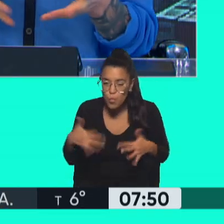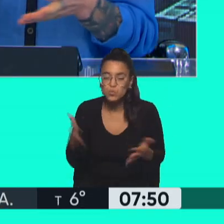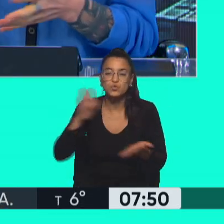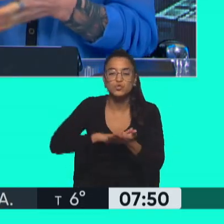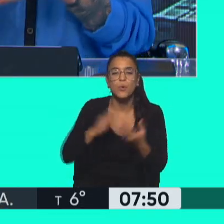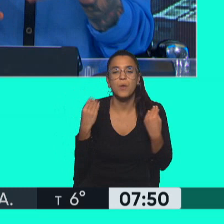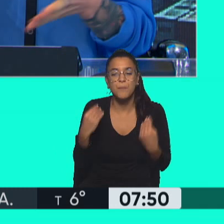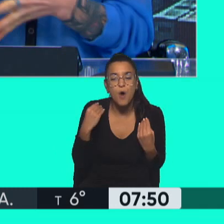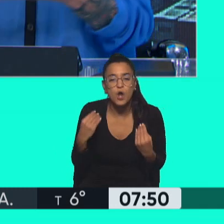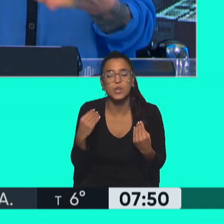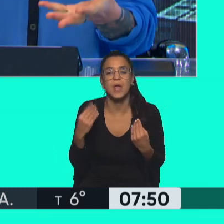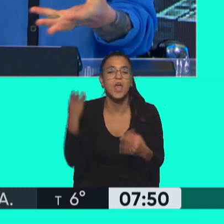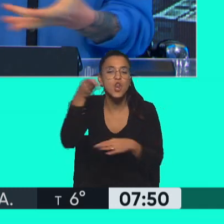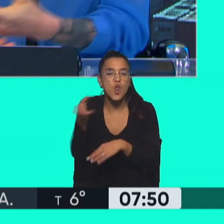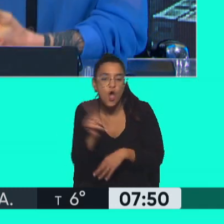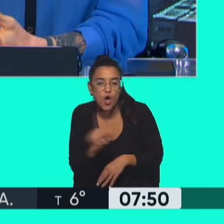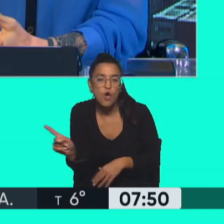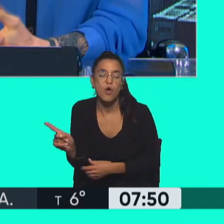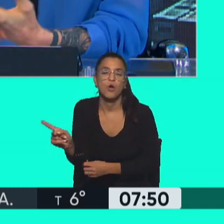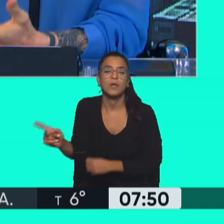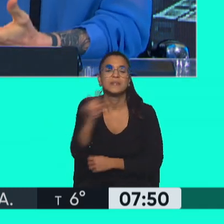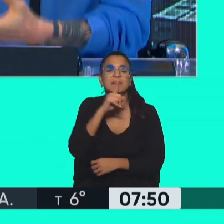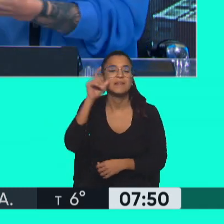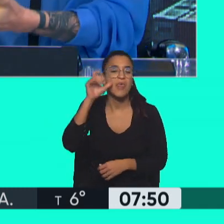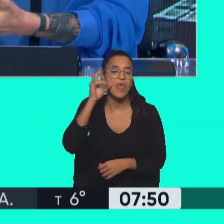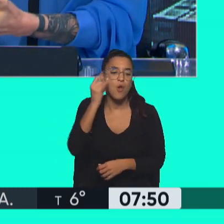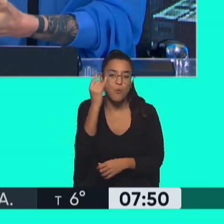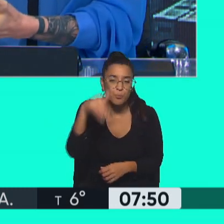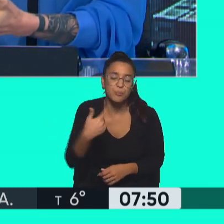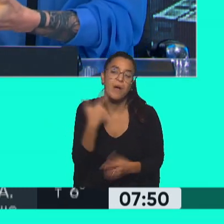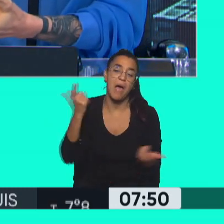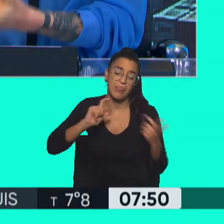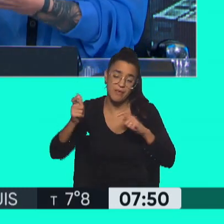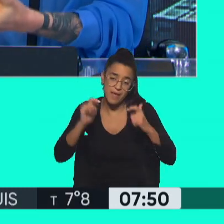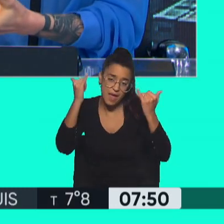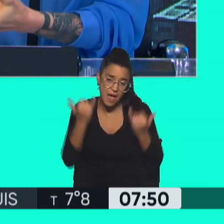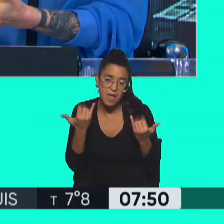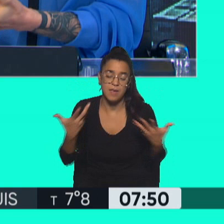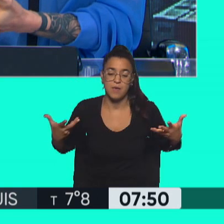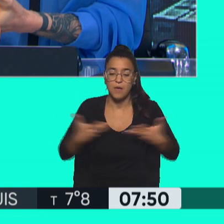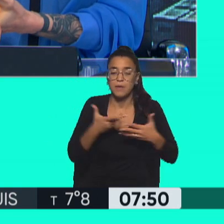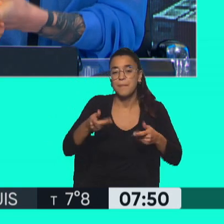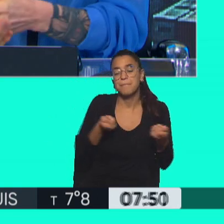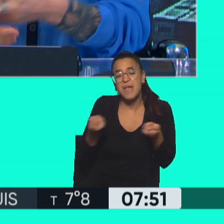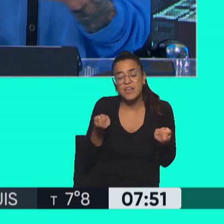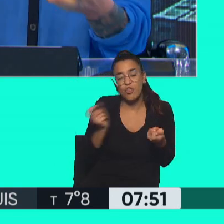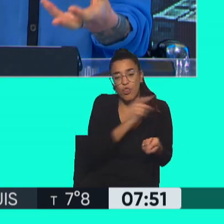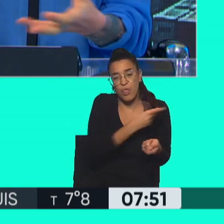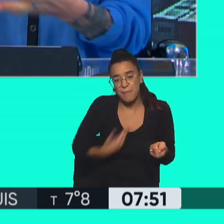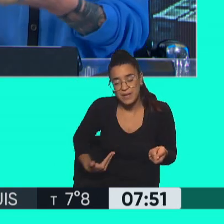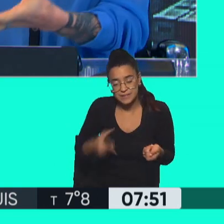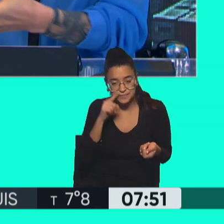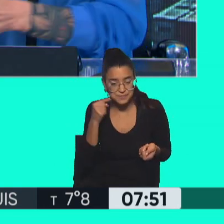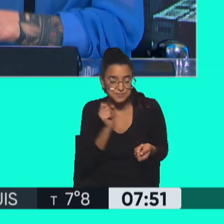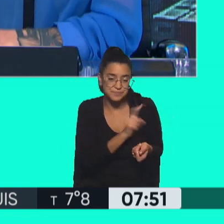por qué no participaba del te deum lo cierto es que hay diferencias con la gestión del presidente alberto fernández pero al